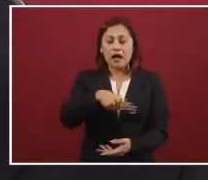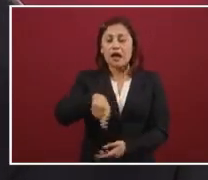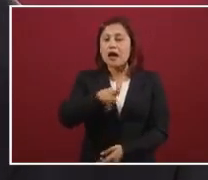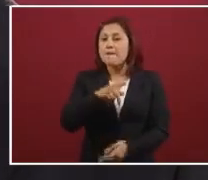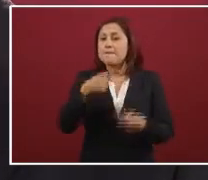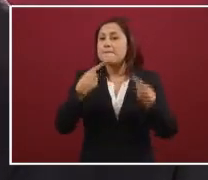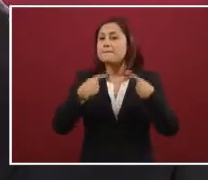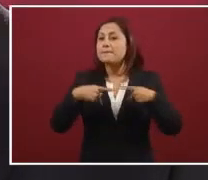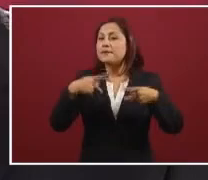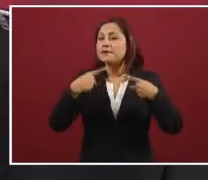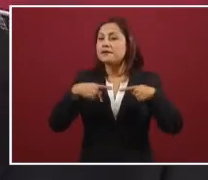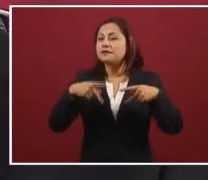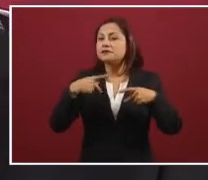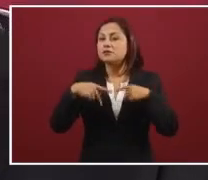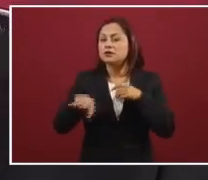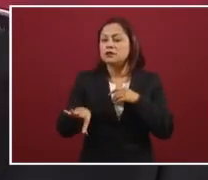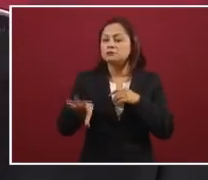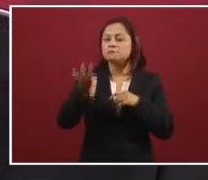y